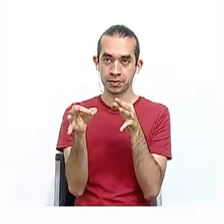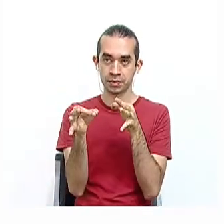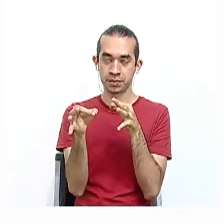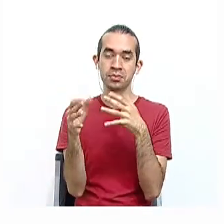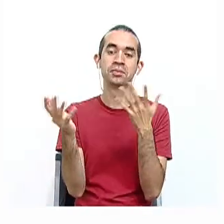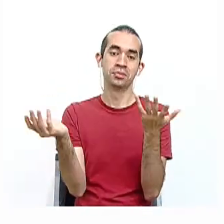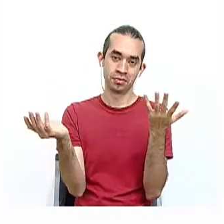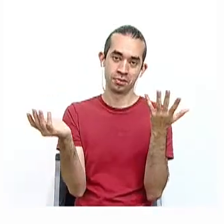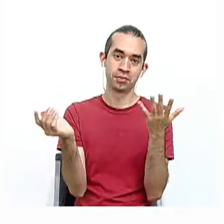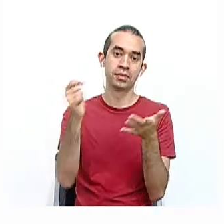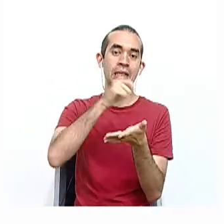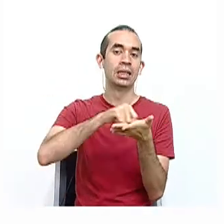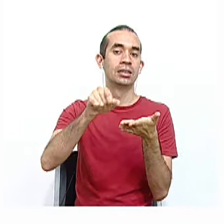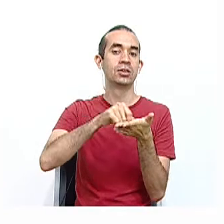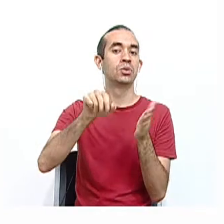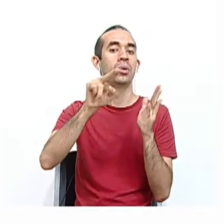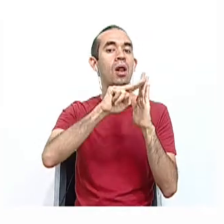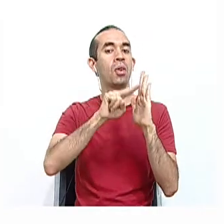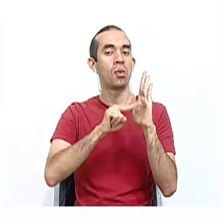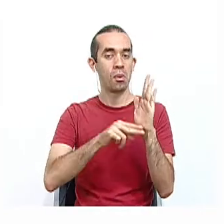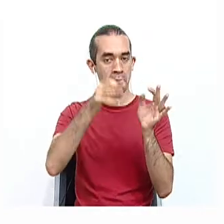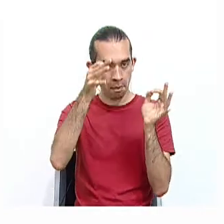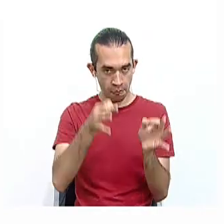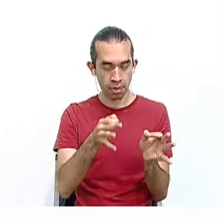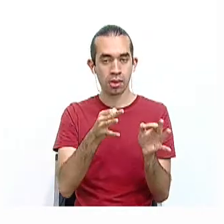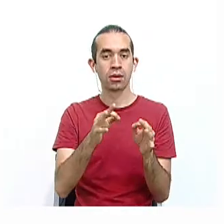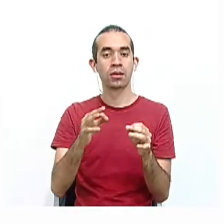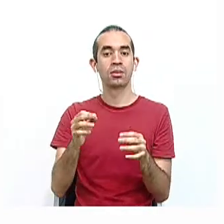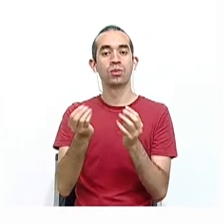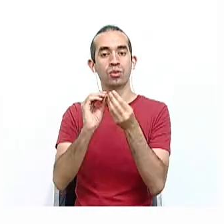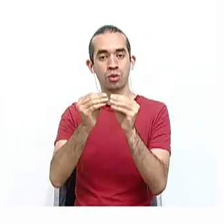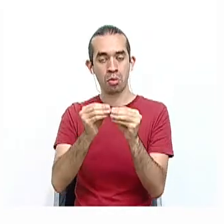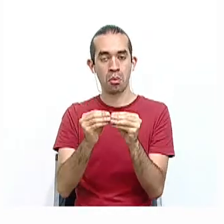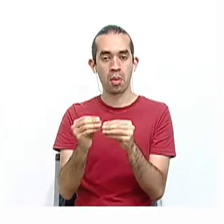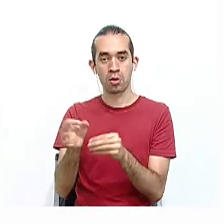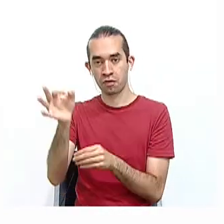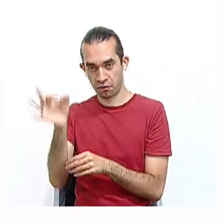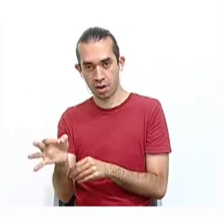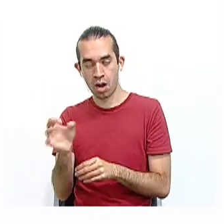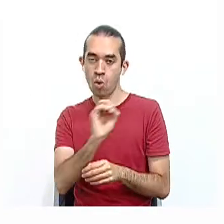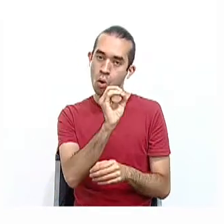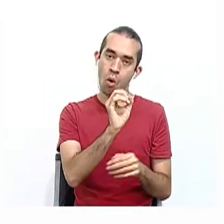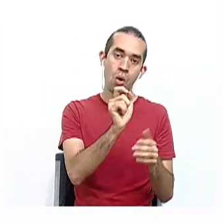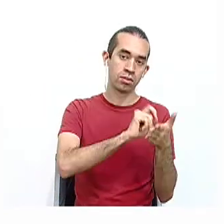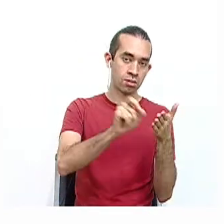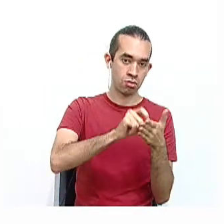la escritura normativa de expresiones numéricas en cifras o numerales.